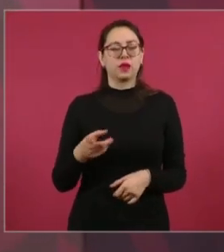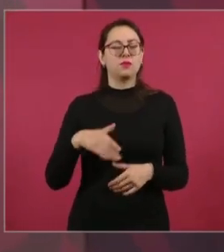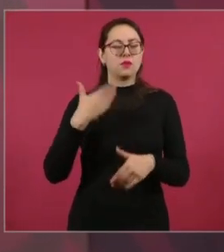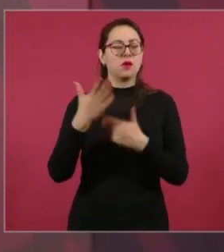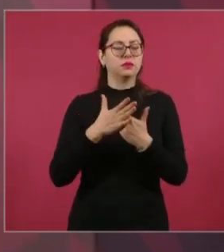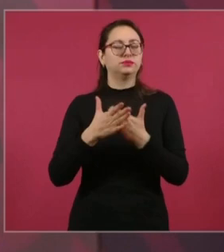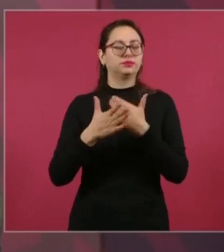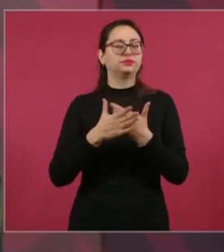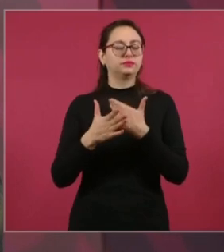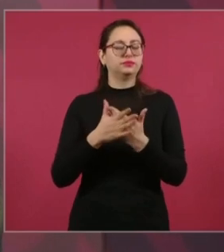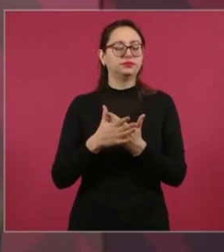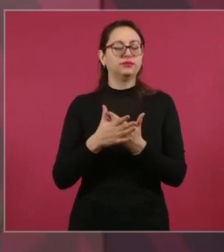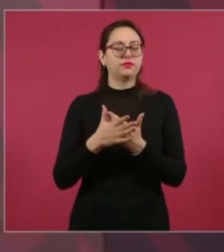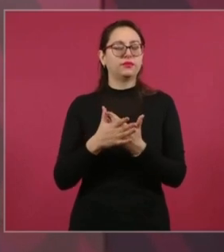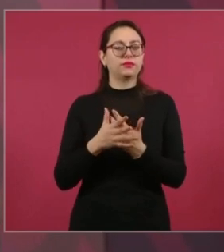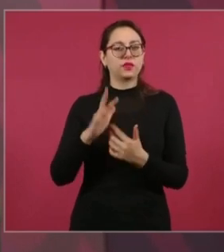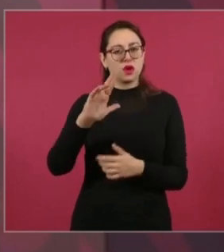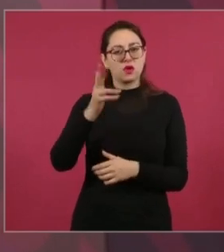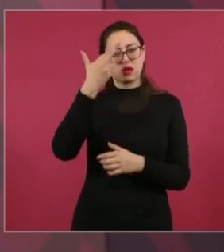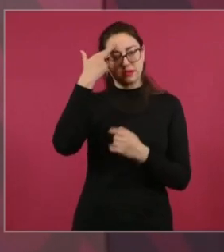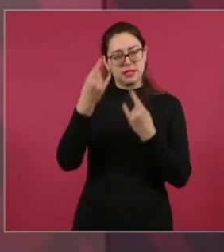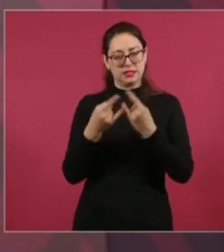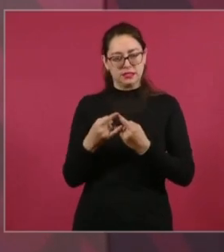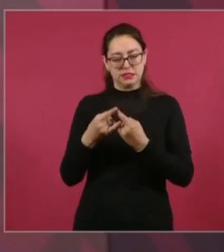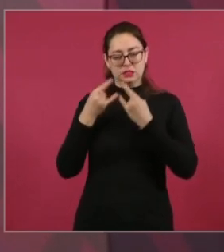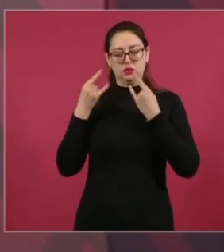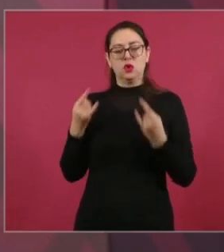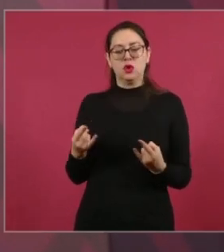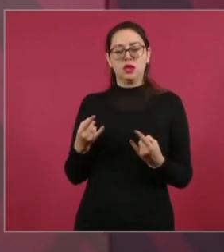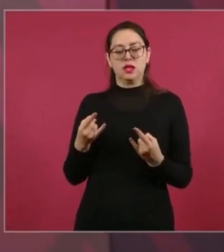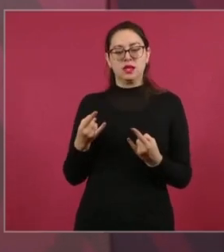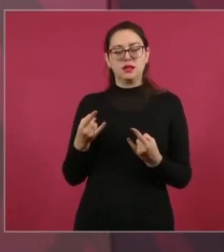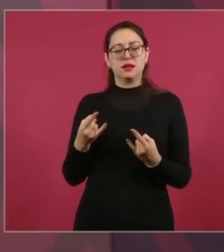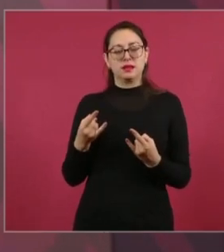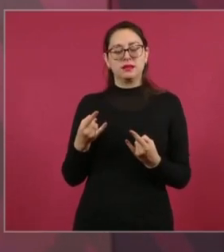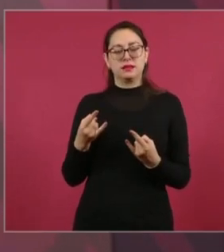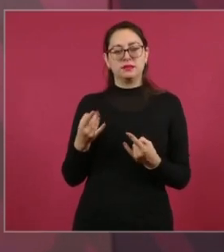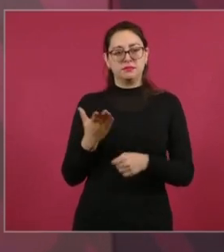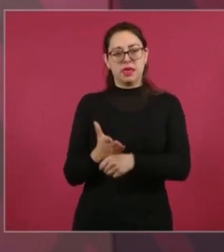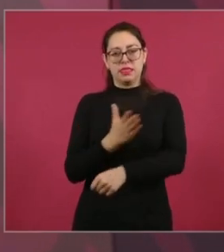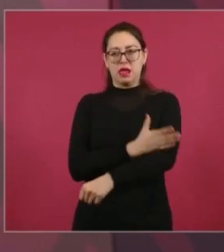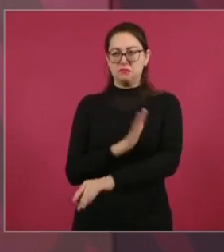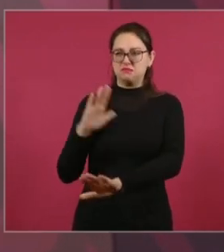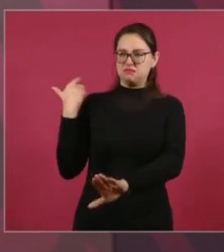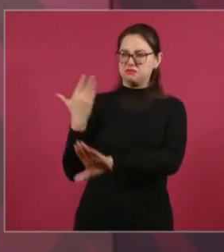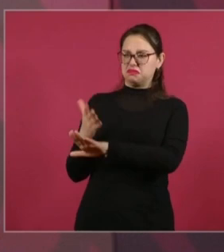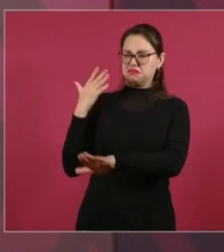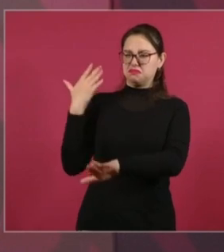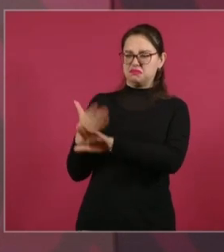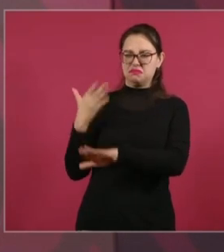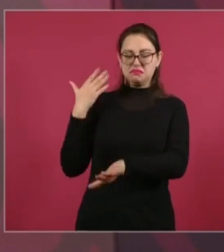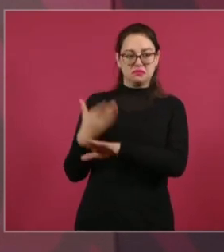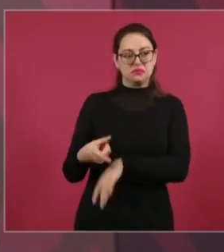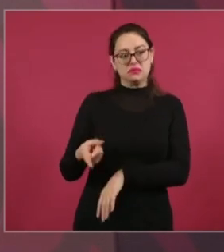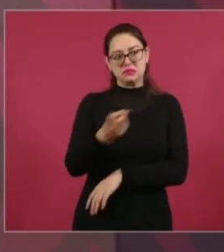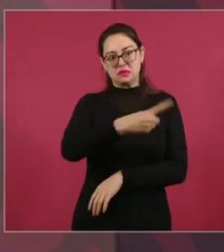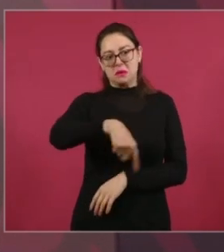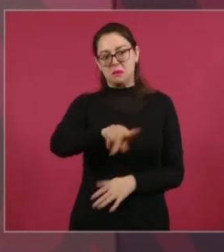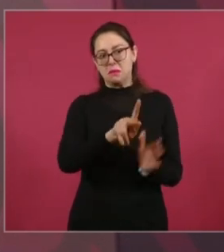en contra del presidente Madero, de todos los medios,